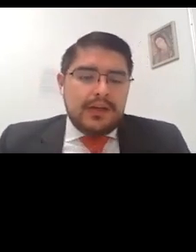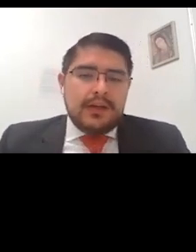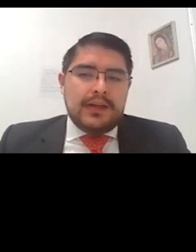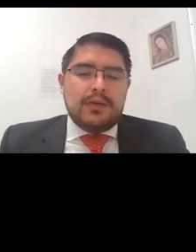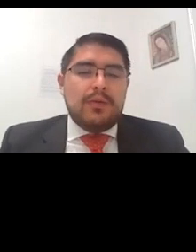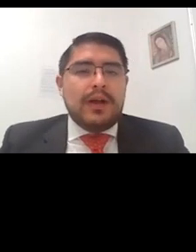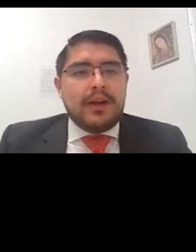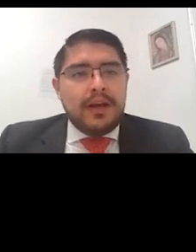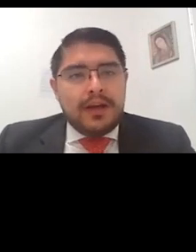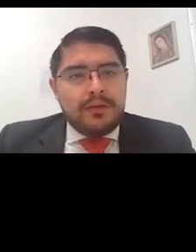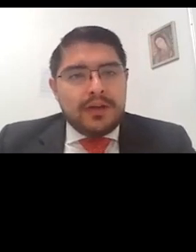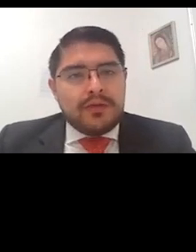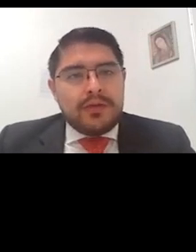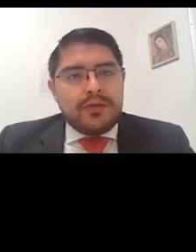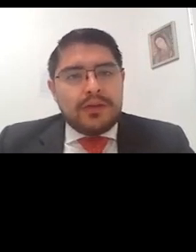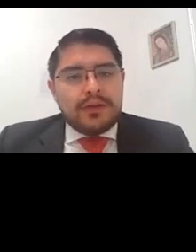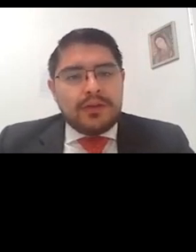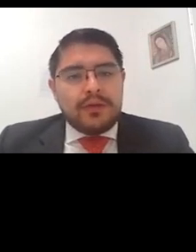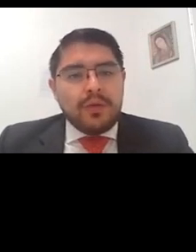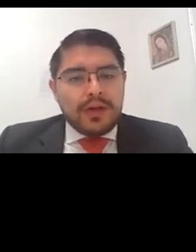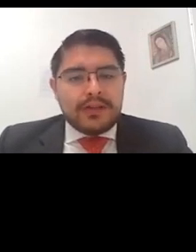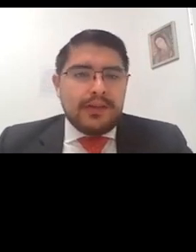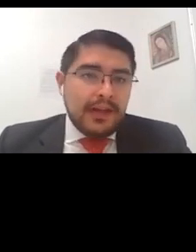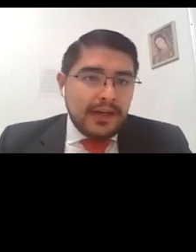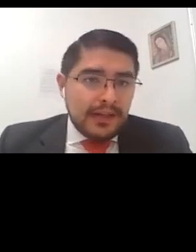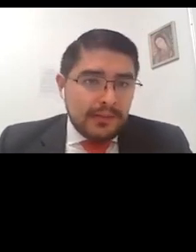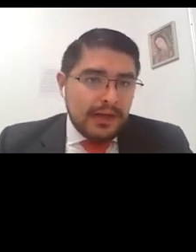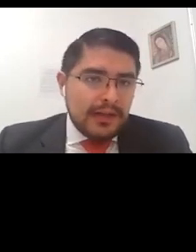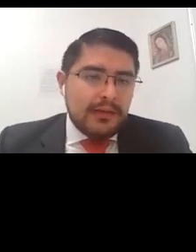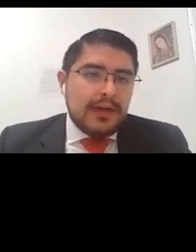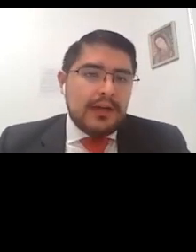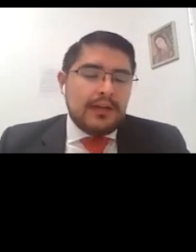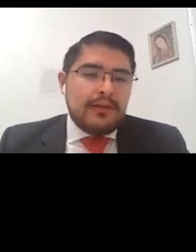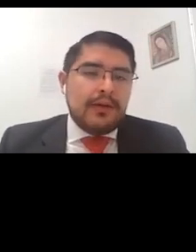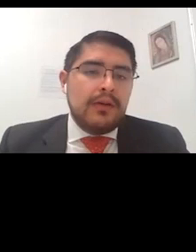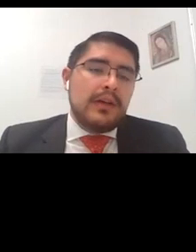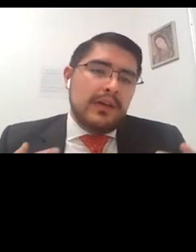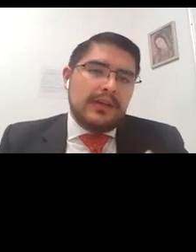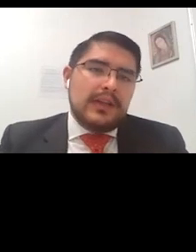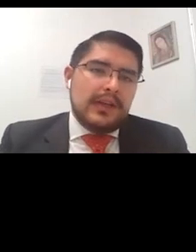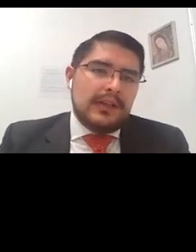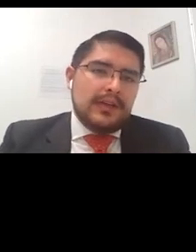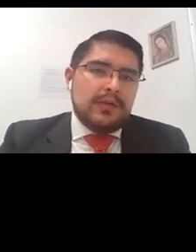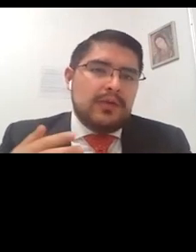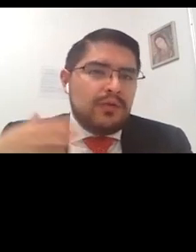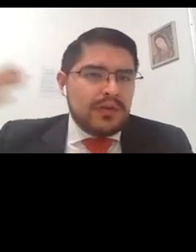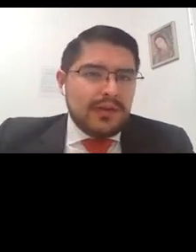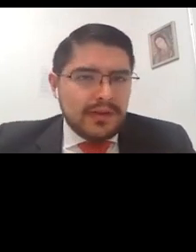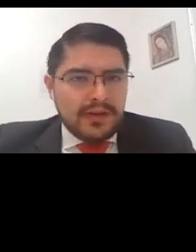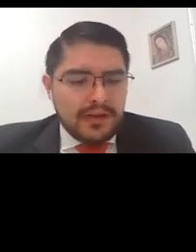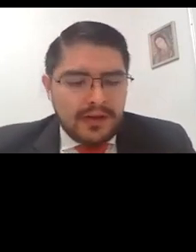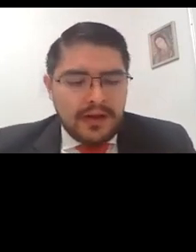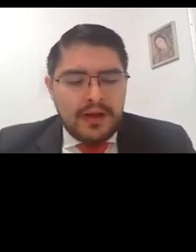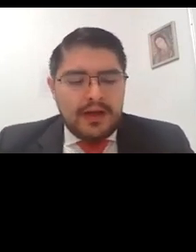que asegurar unas condiciones seguras y dignas para el trabajo, y esta disposición